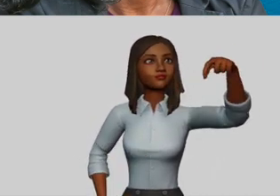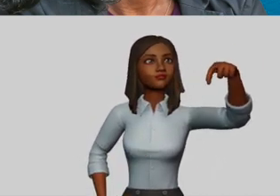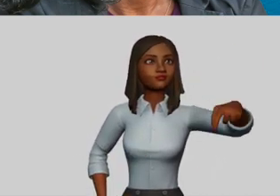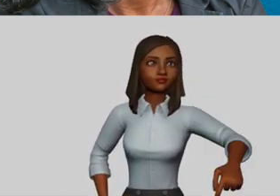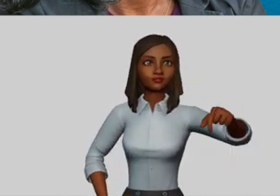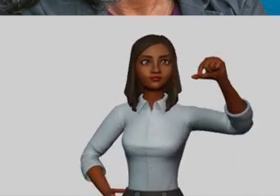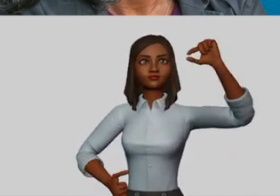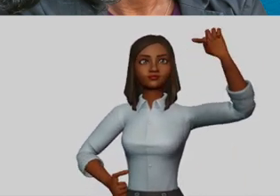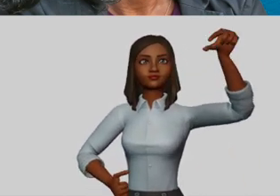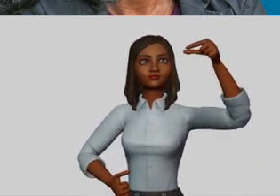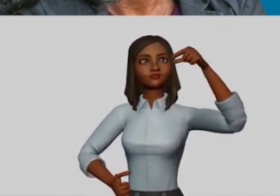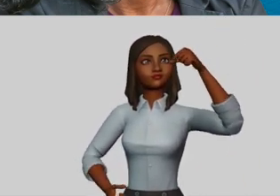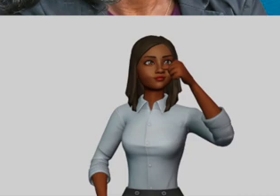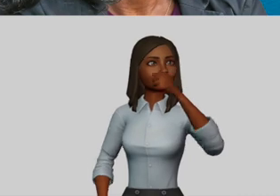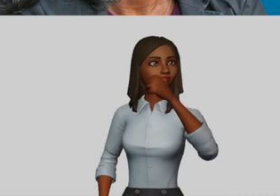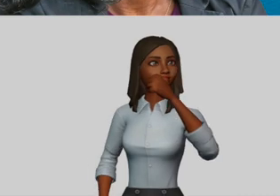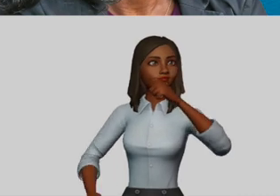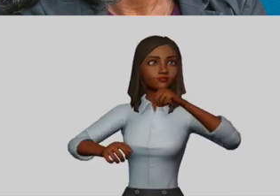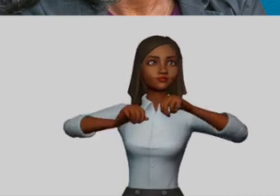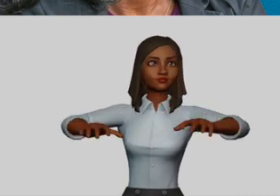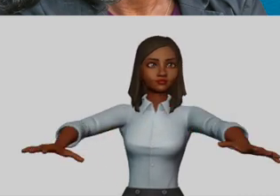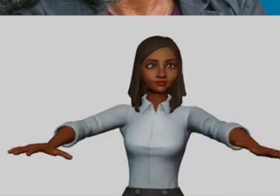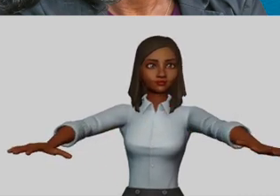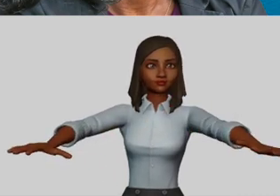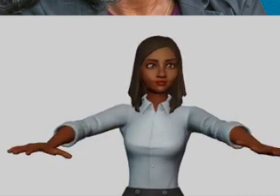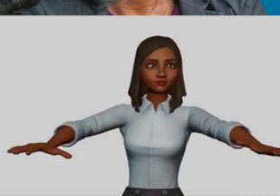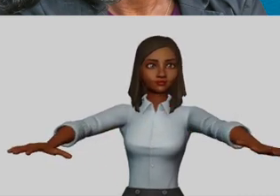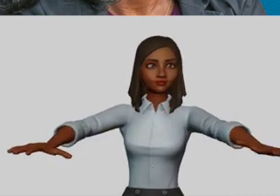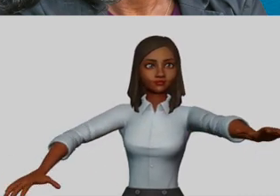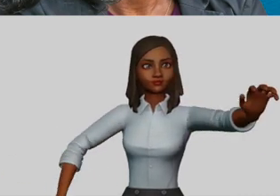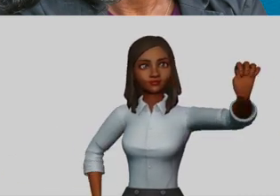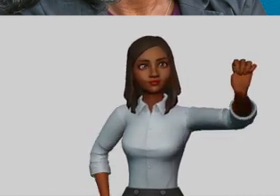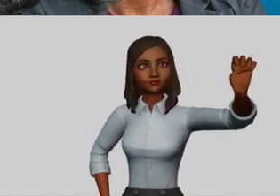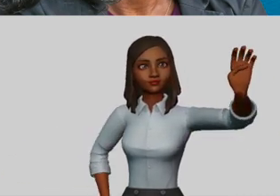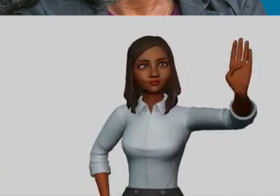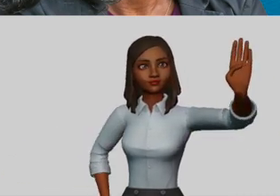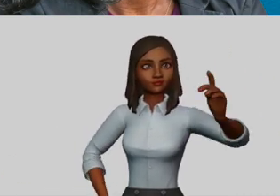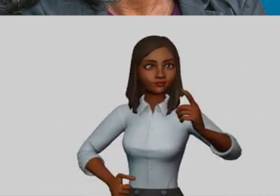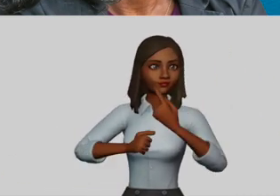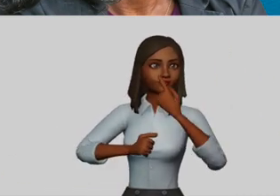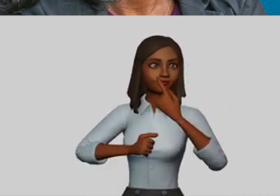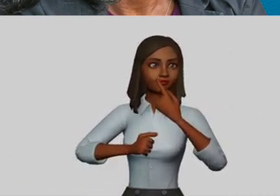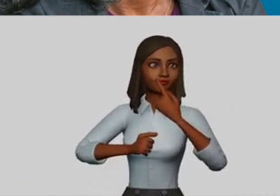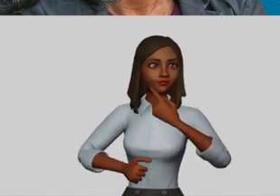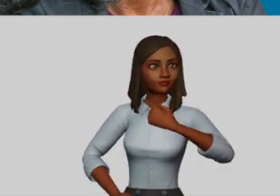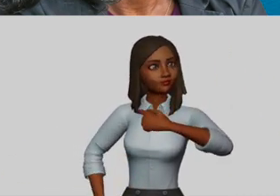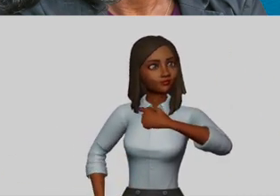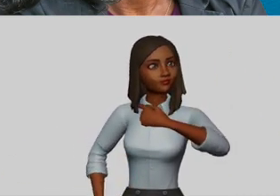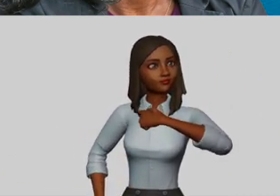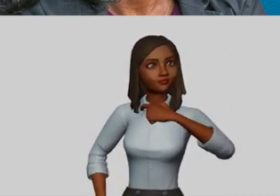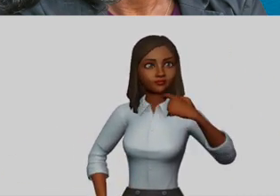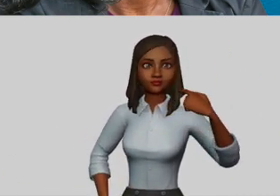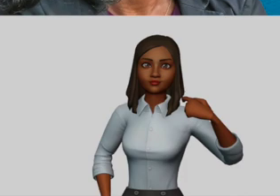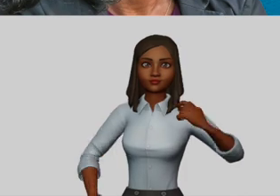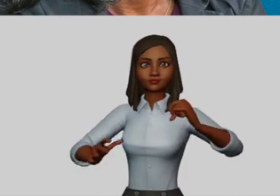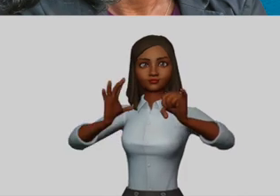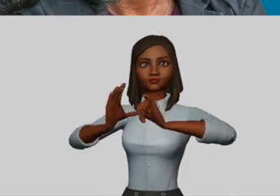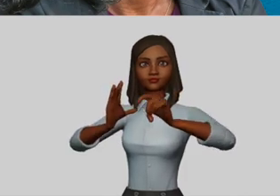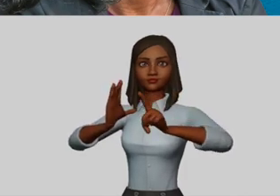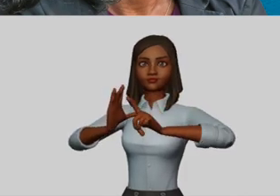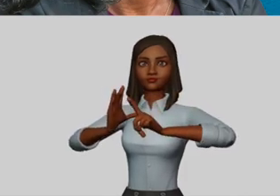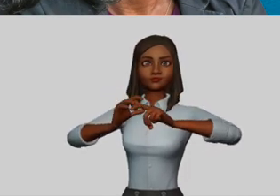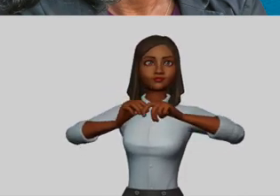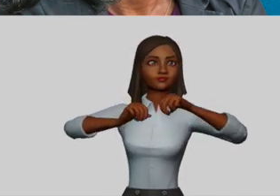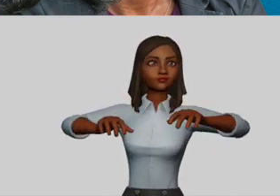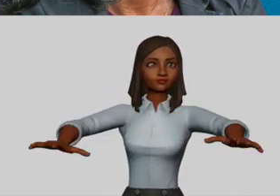pero no válido, es válido, válido, válido, válido. Nomás tenía esa pregunta porque me lo habían puesto, Amanda me la puso ahí para preguntarle, o sea que vamos a echarle la